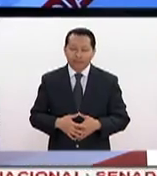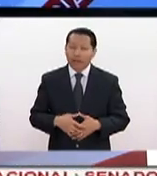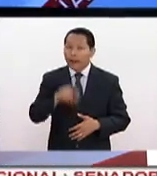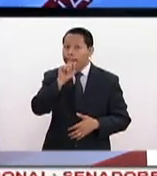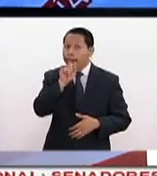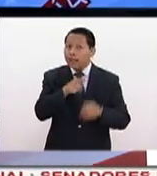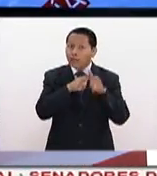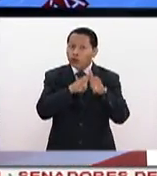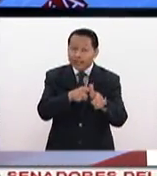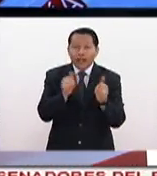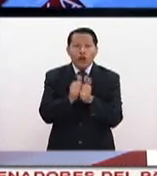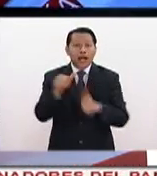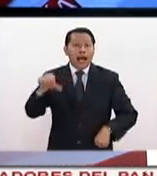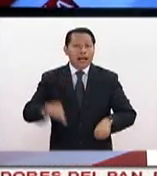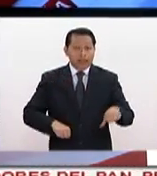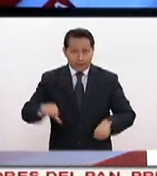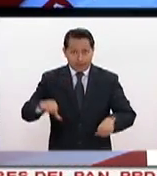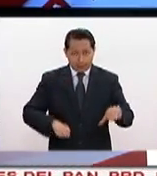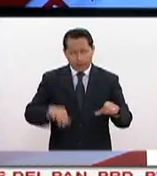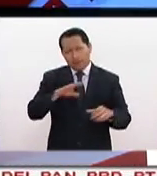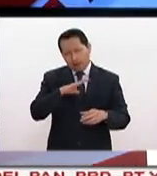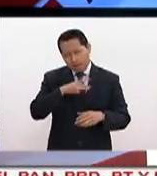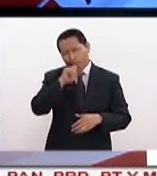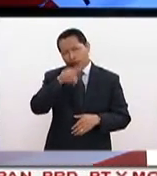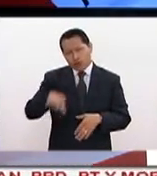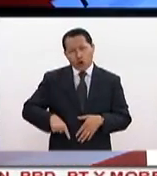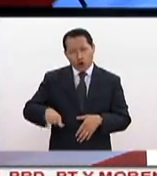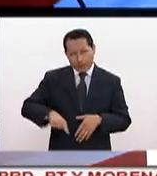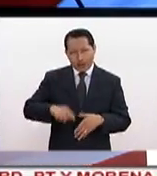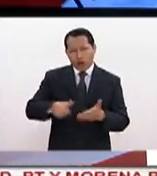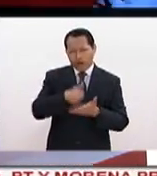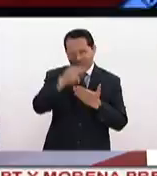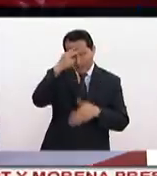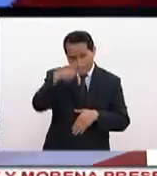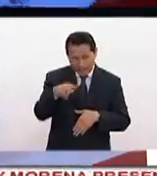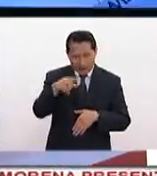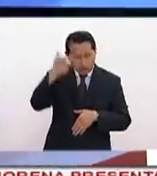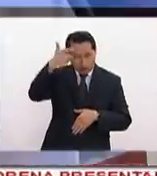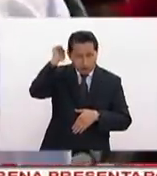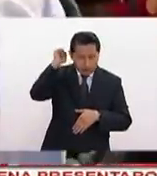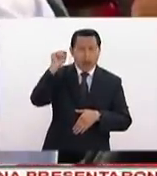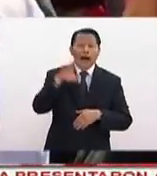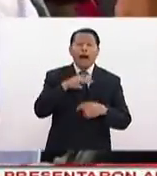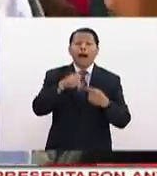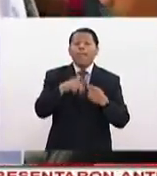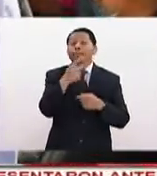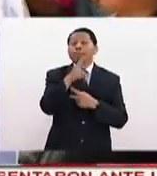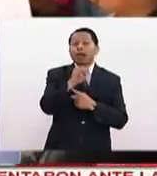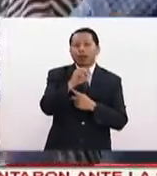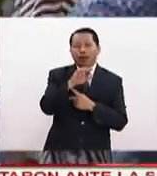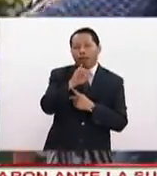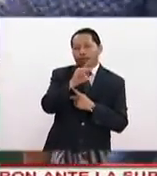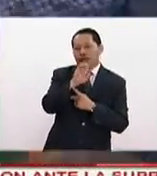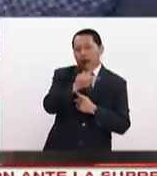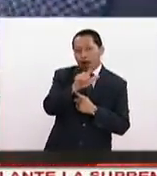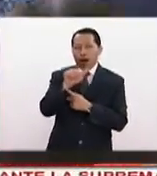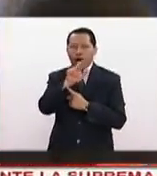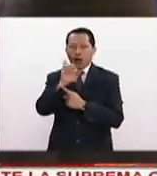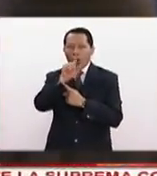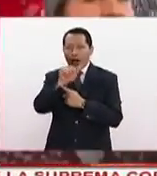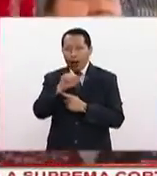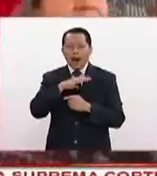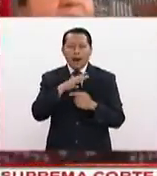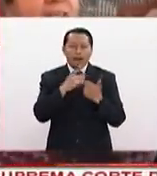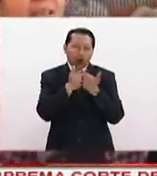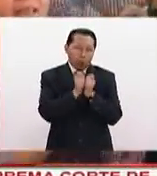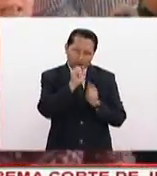También continuaron con sus actividades los precandidatos a la gubernatura de la Ciudad de México. El aspirante del PRI, Miquel Arreola, se reunió con